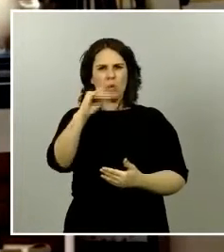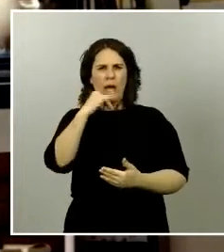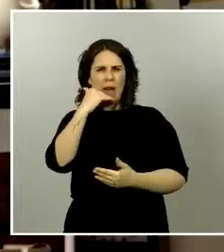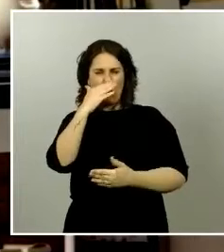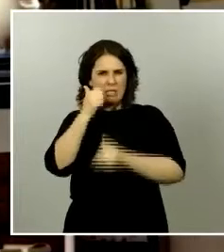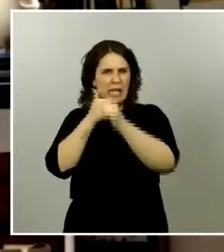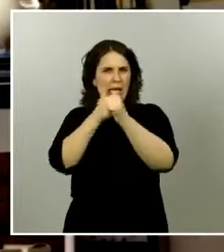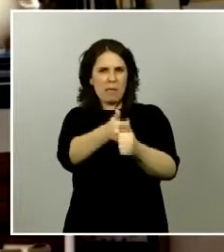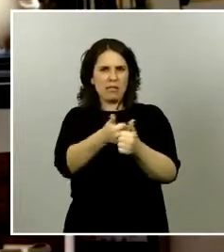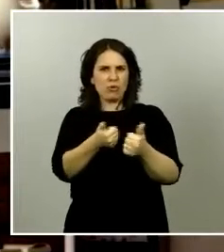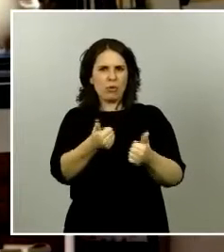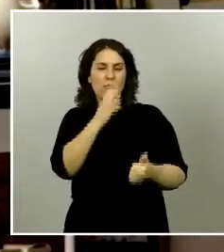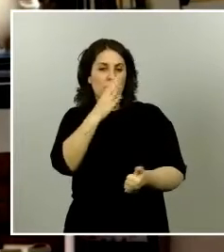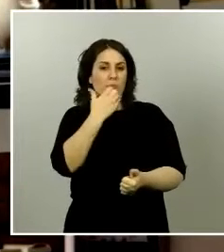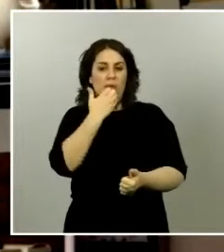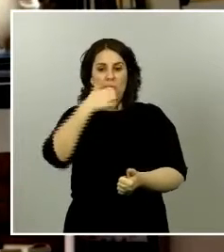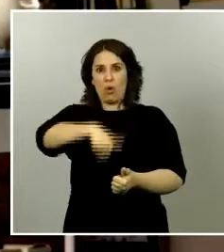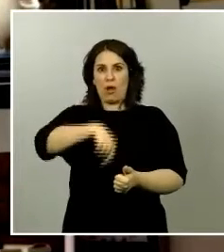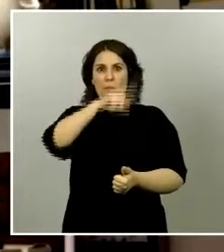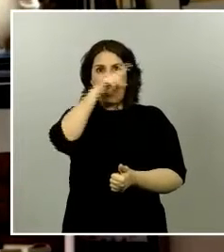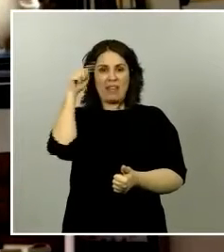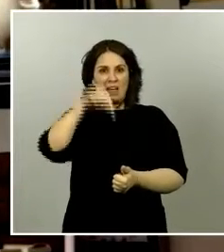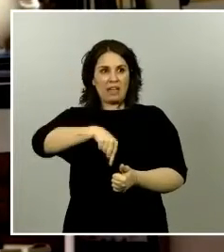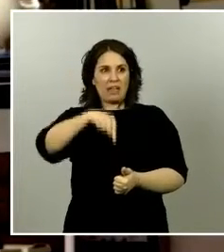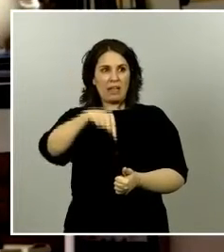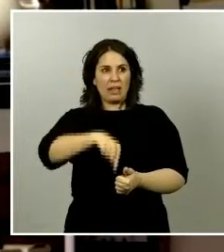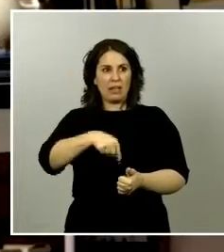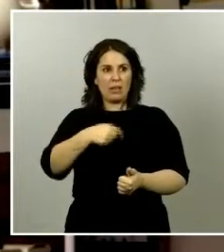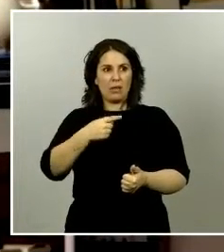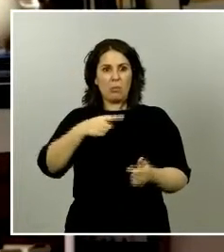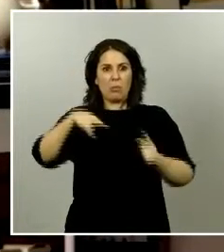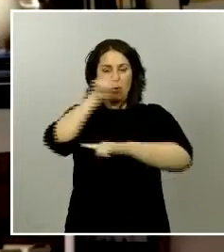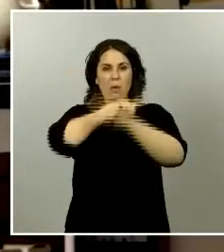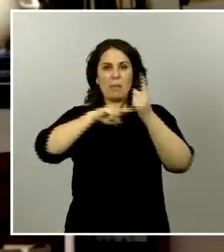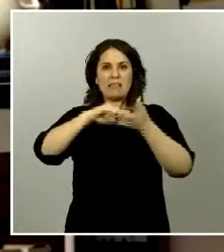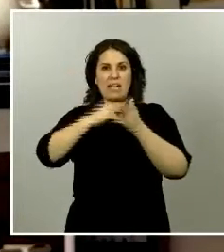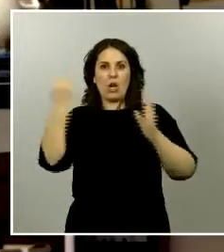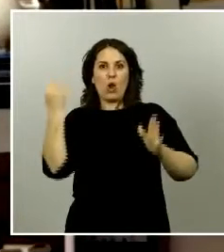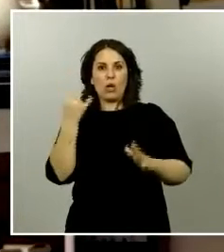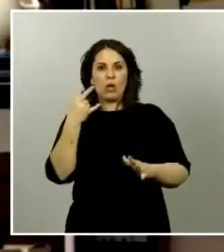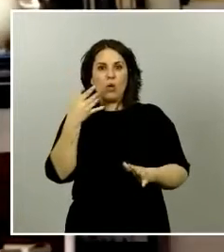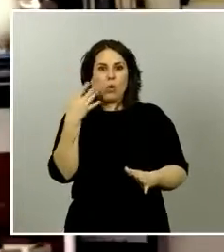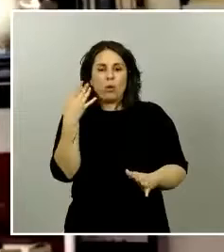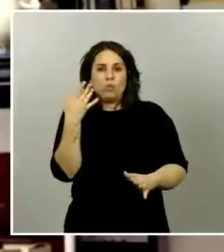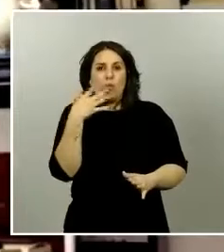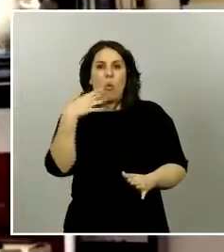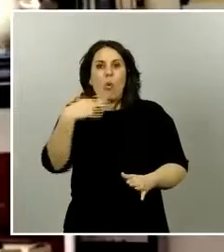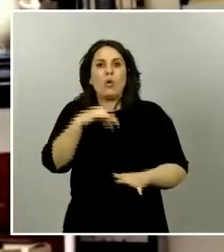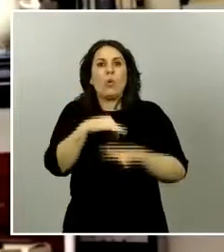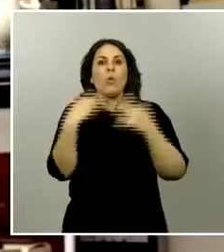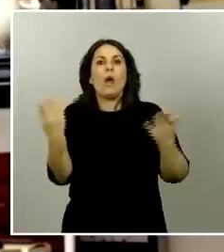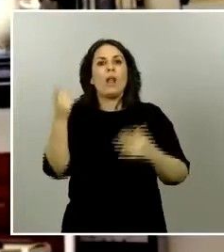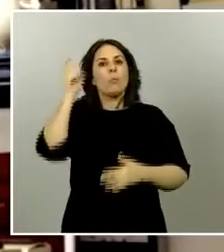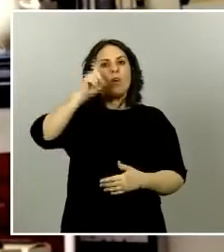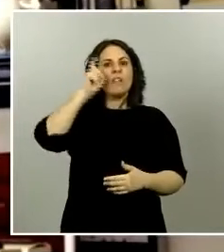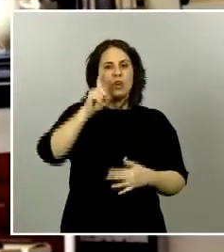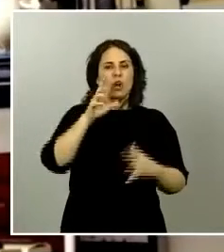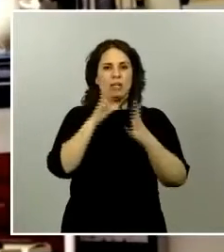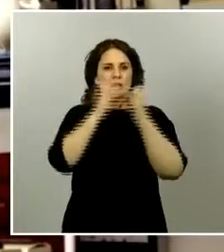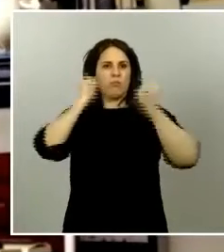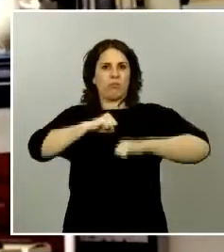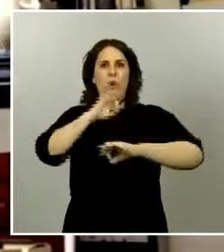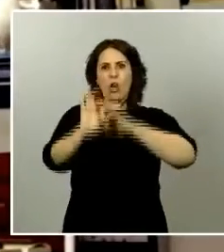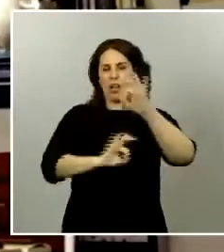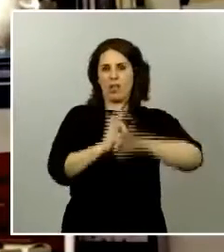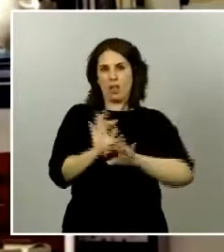estado de alarma. ¿Hay algún tipo de seguimiento que se esté haciendo de esto? Porque es en comunidades como la de Madrid en la que en principio no hay más problema tecnológico que